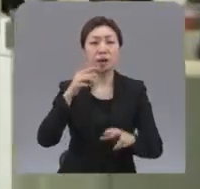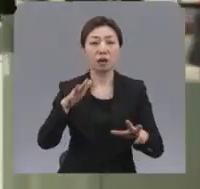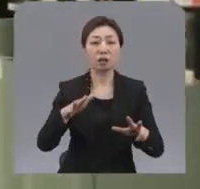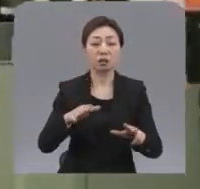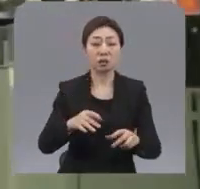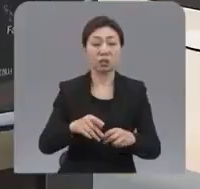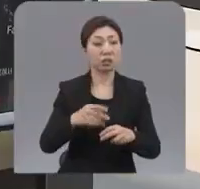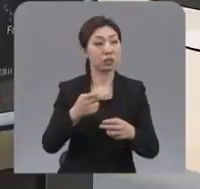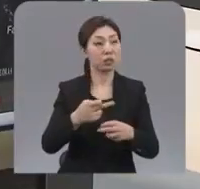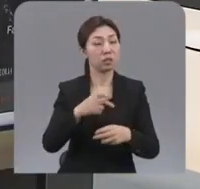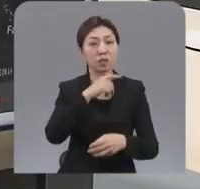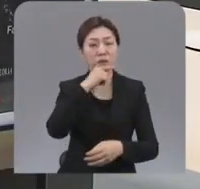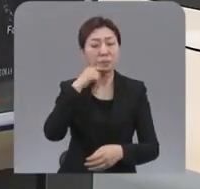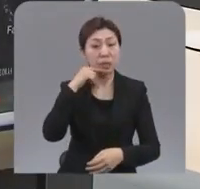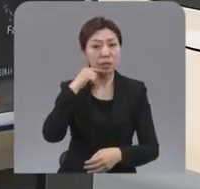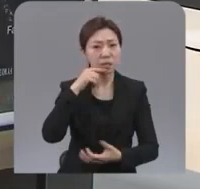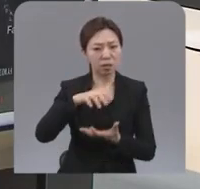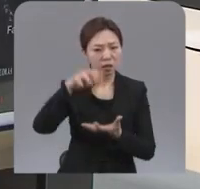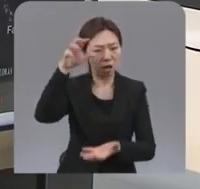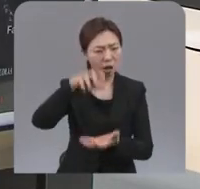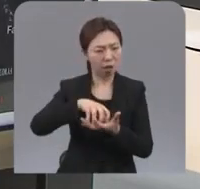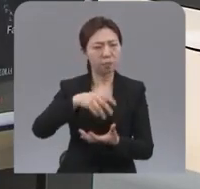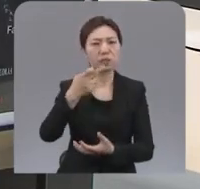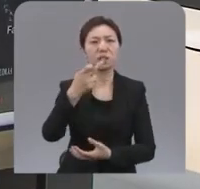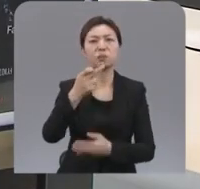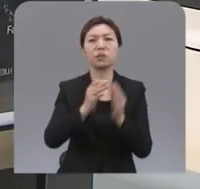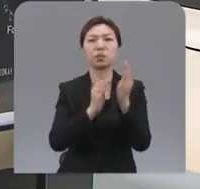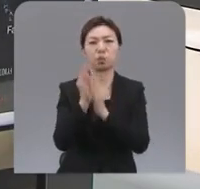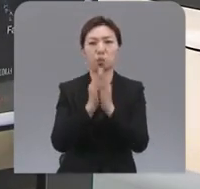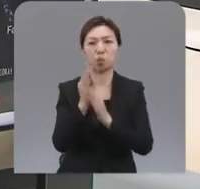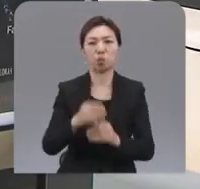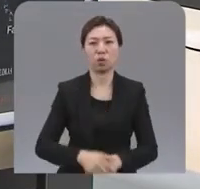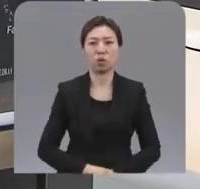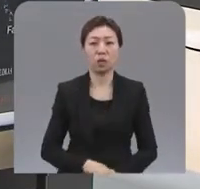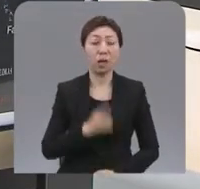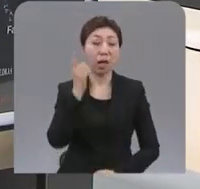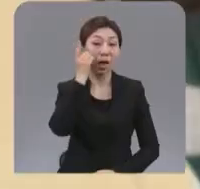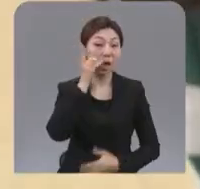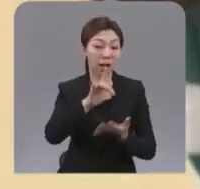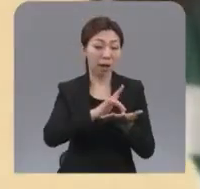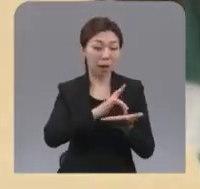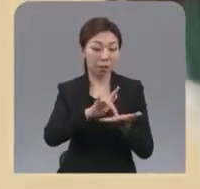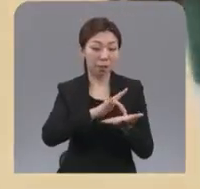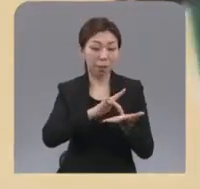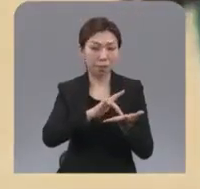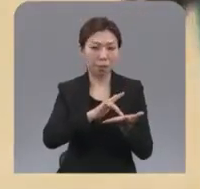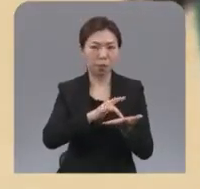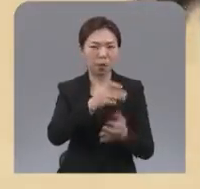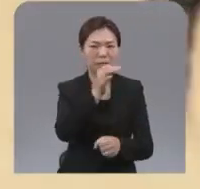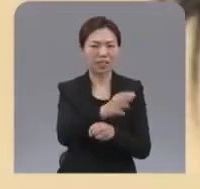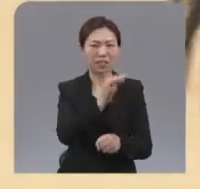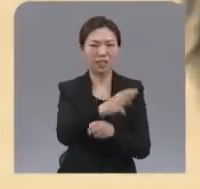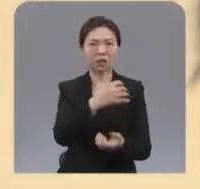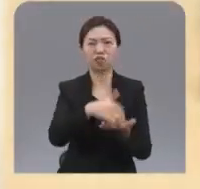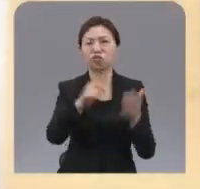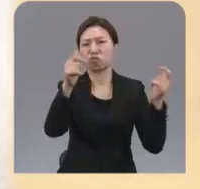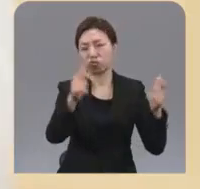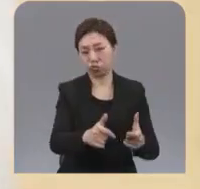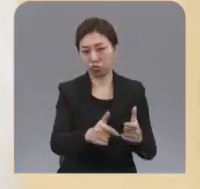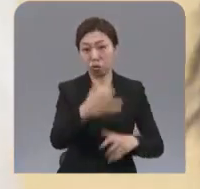resulta prácticamente imposible recuperar el liderazgo considerando el estancamiento del mercado del año anterior prevén que